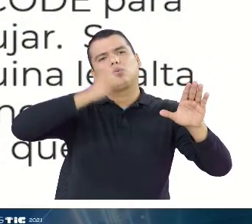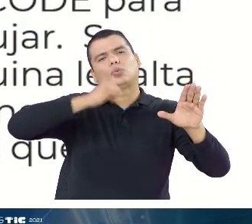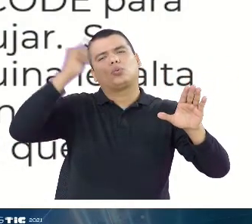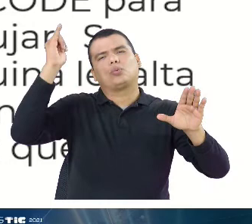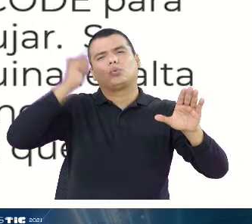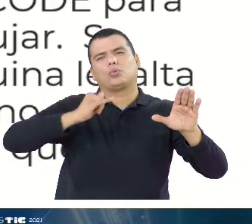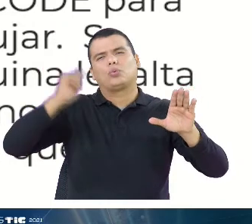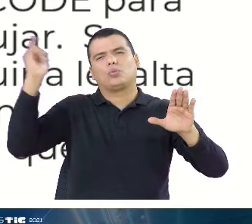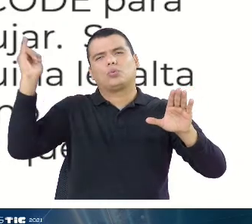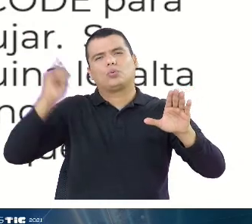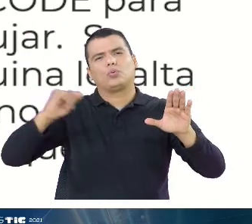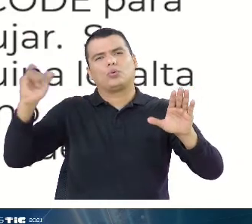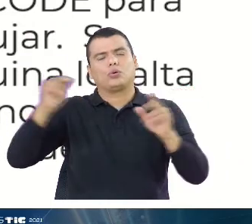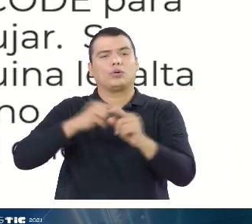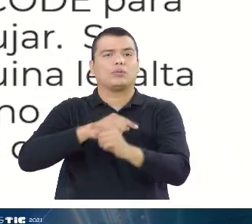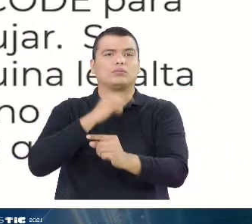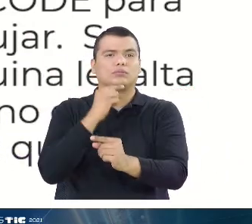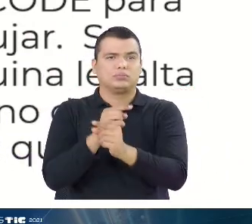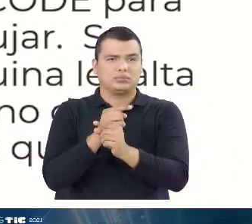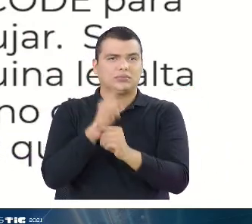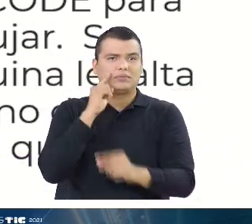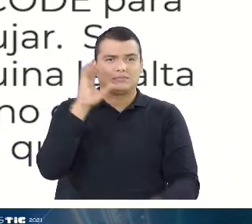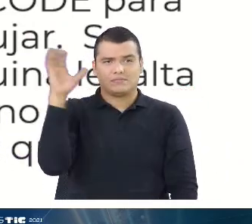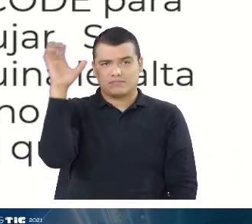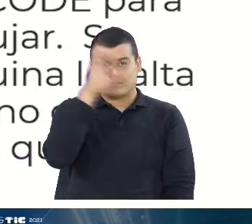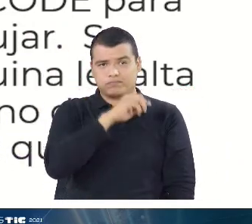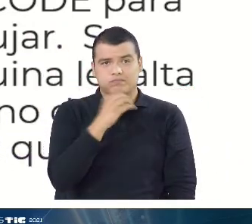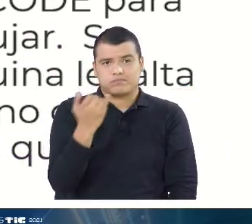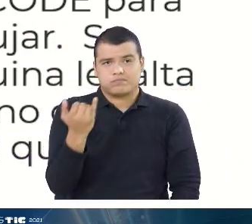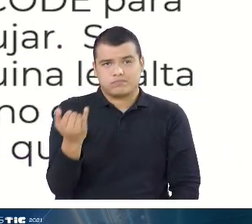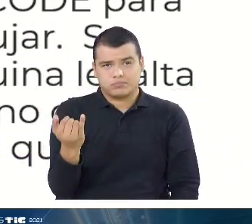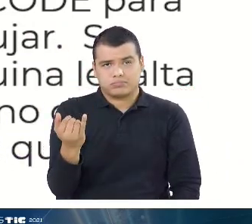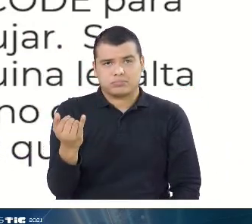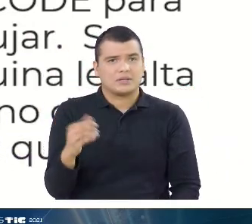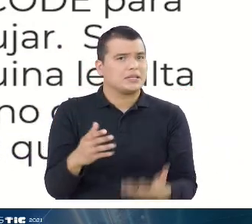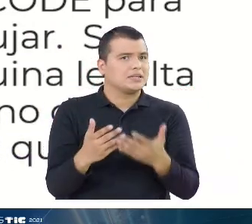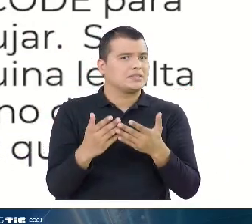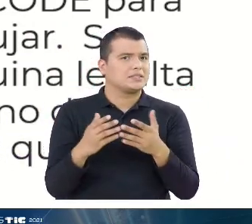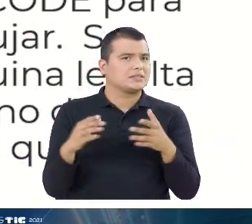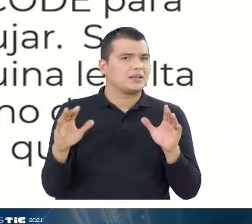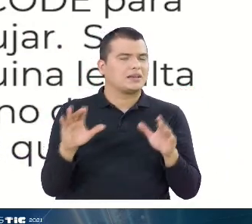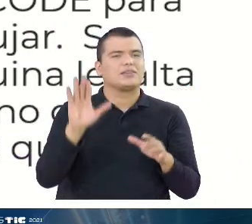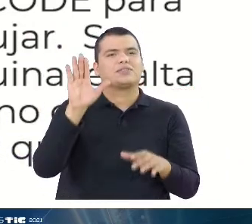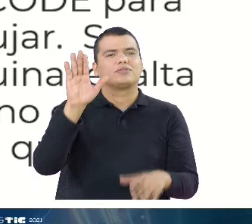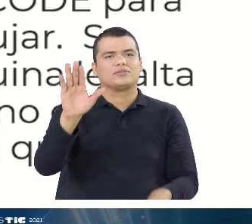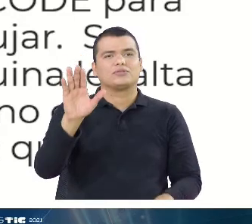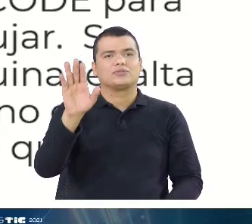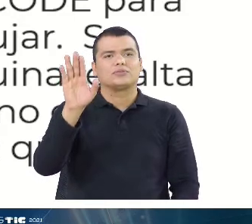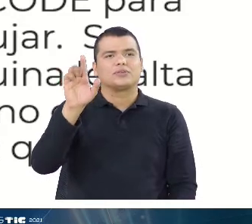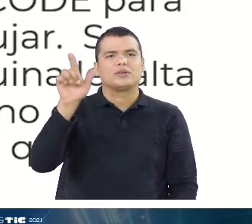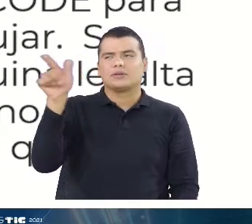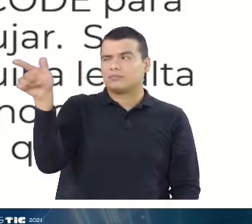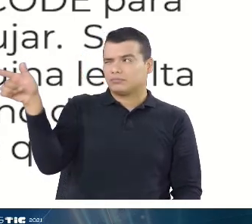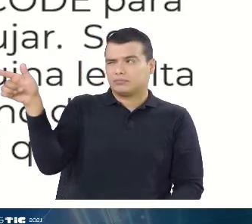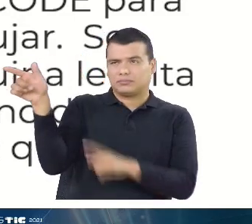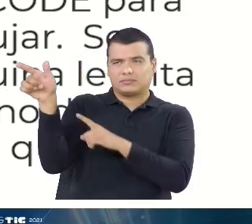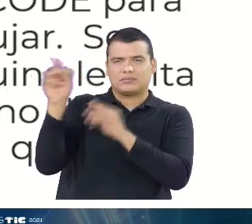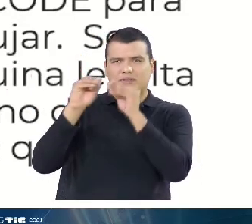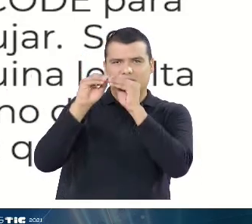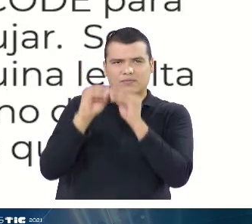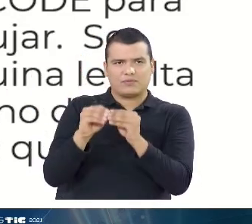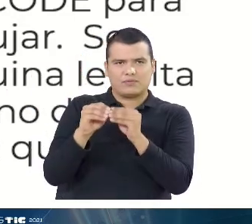resultado que obtuve. Como pueden ver en el dibujito, la máquina de Sebastián de Belalcázar quedó un poquitico